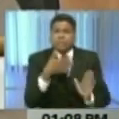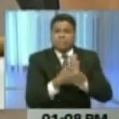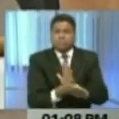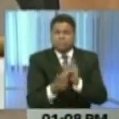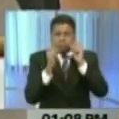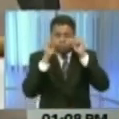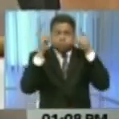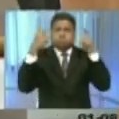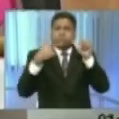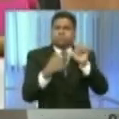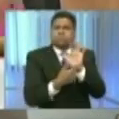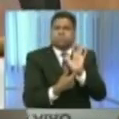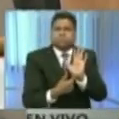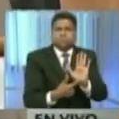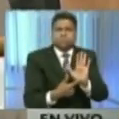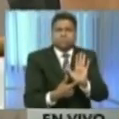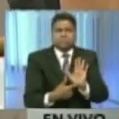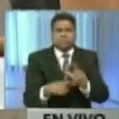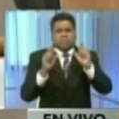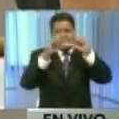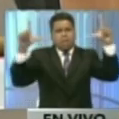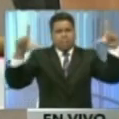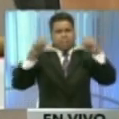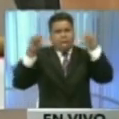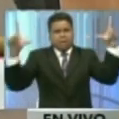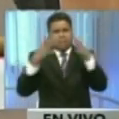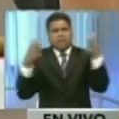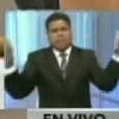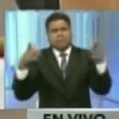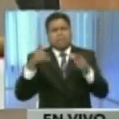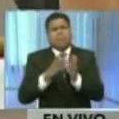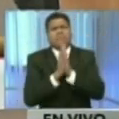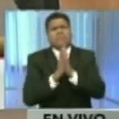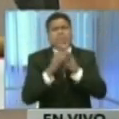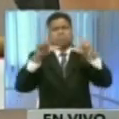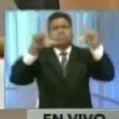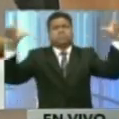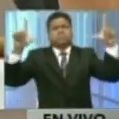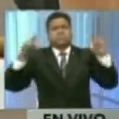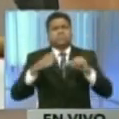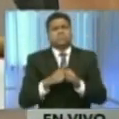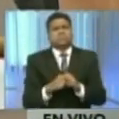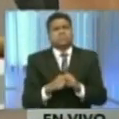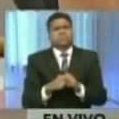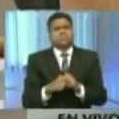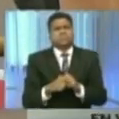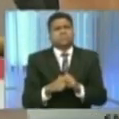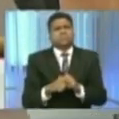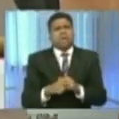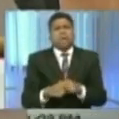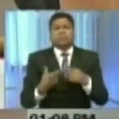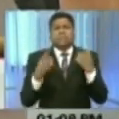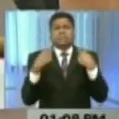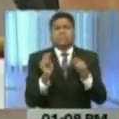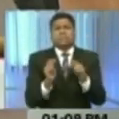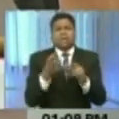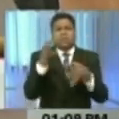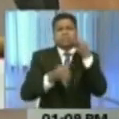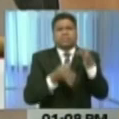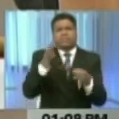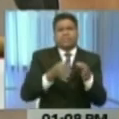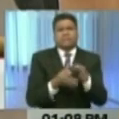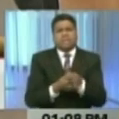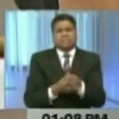tráiler. Si lo pueden poner más grande, por favor, en un intento por justificar su decisión